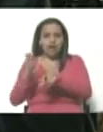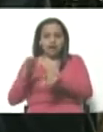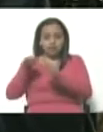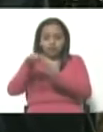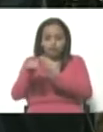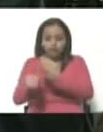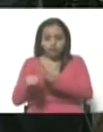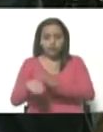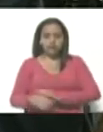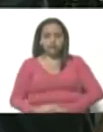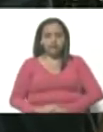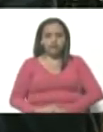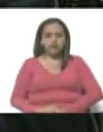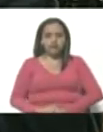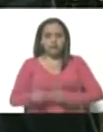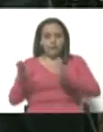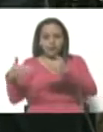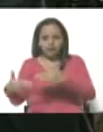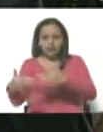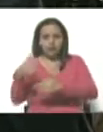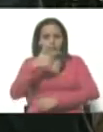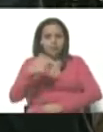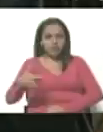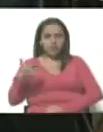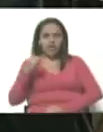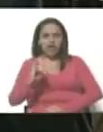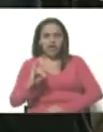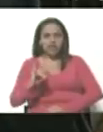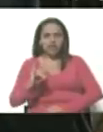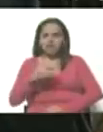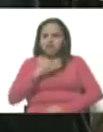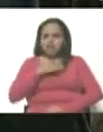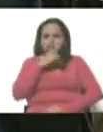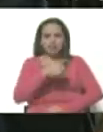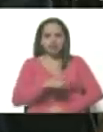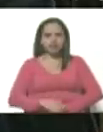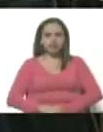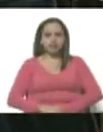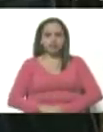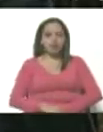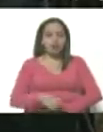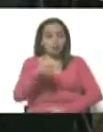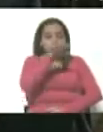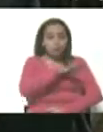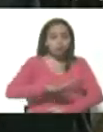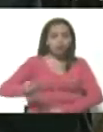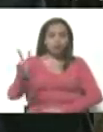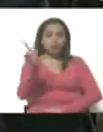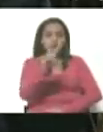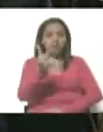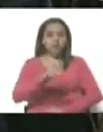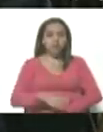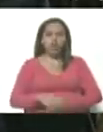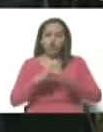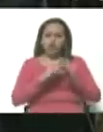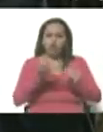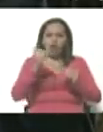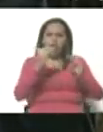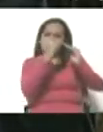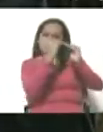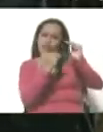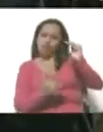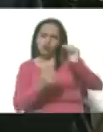para la internación, para el aislamiento de pacientes asintomáticos. En el resto del país, presidente, todo está por debajo